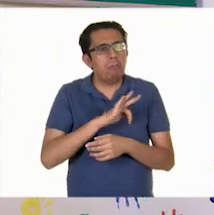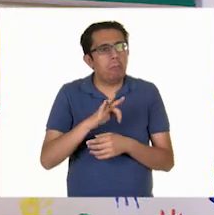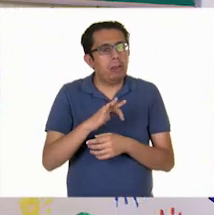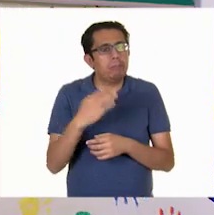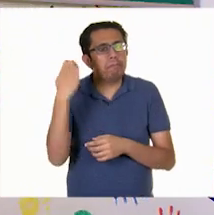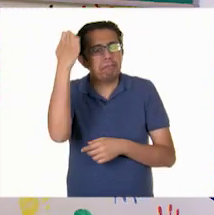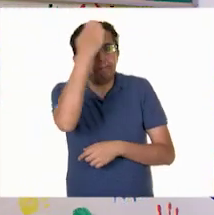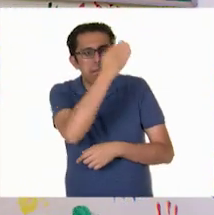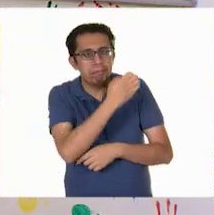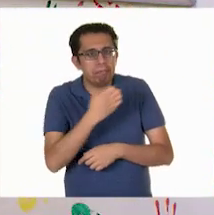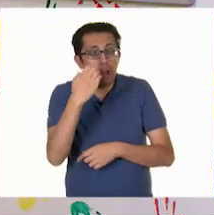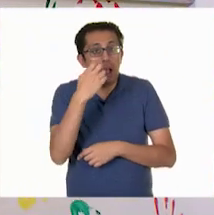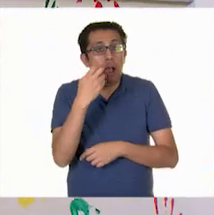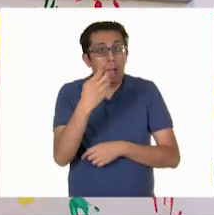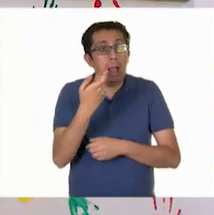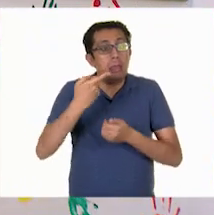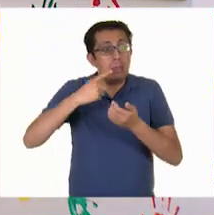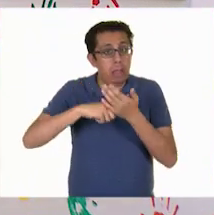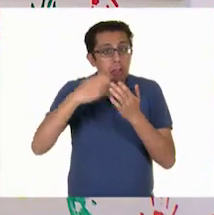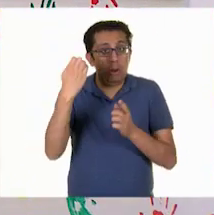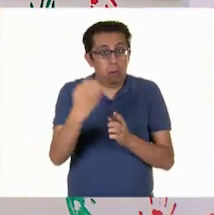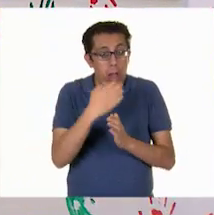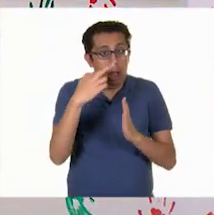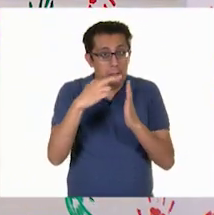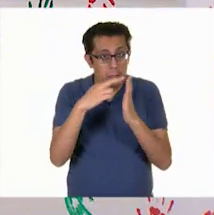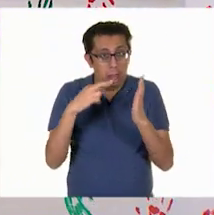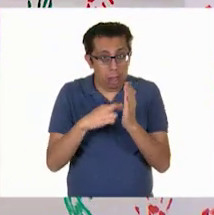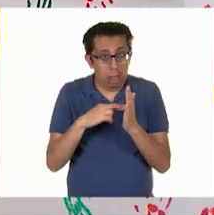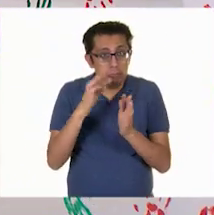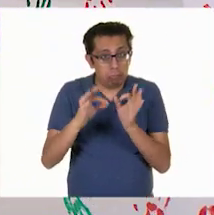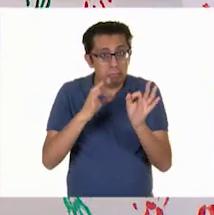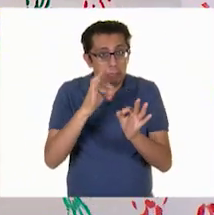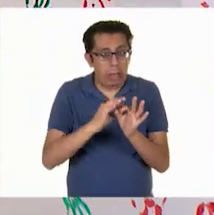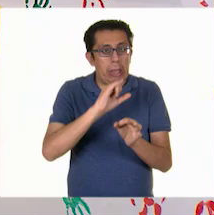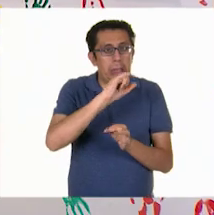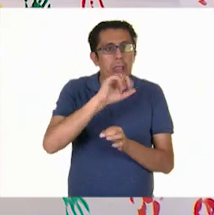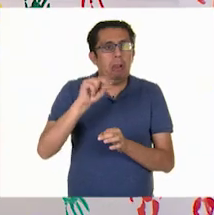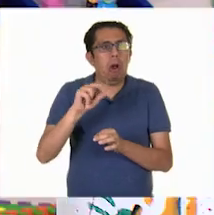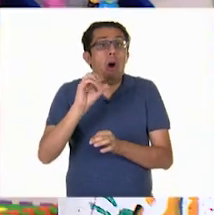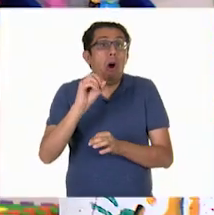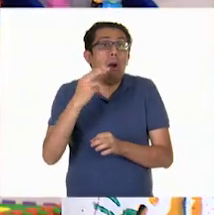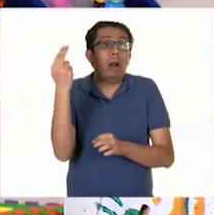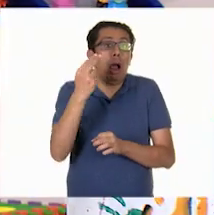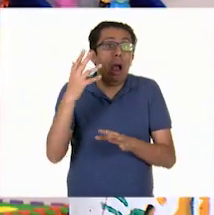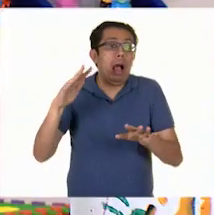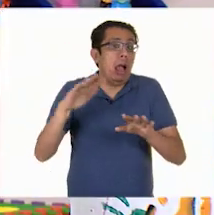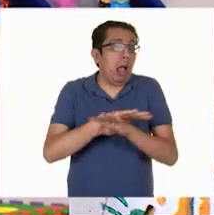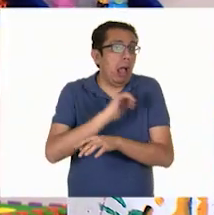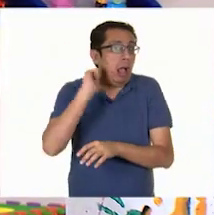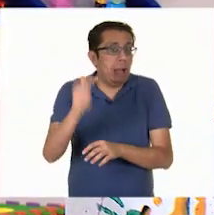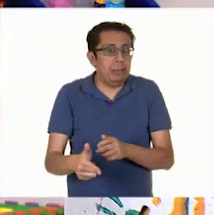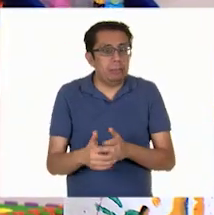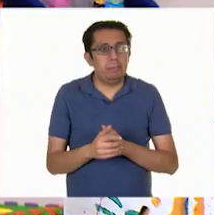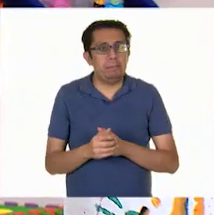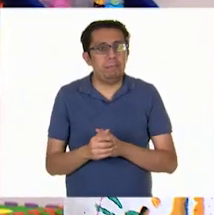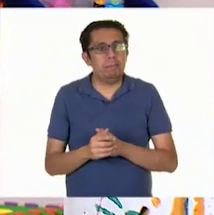están buscando estos propósitos o no, y qué se necesitaría para cambiar. Muchas gracias a Valentina por las reglas que nos